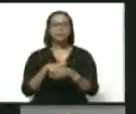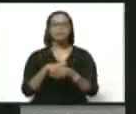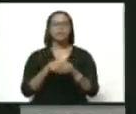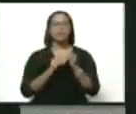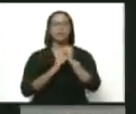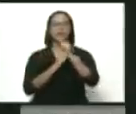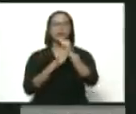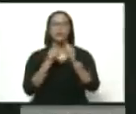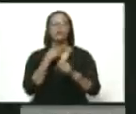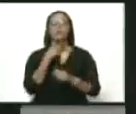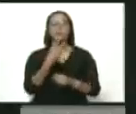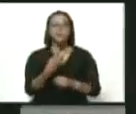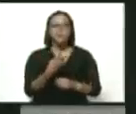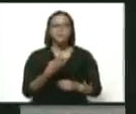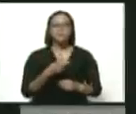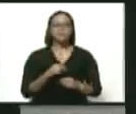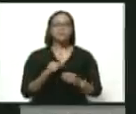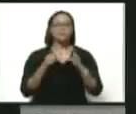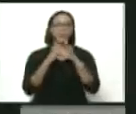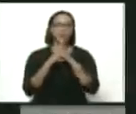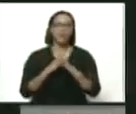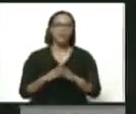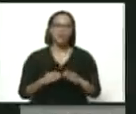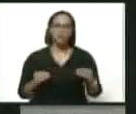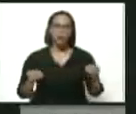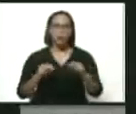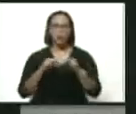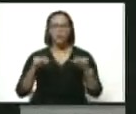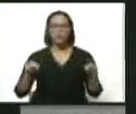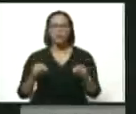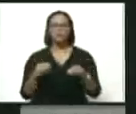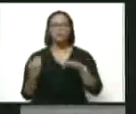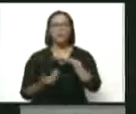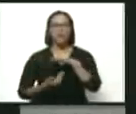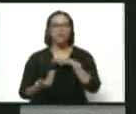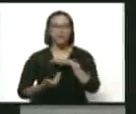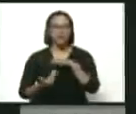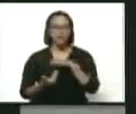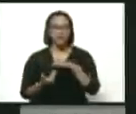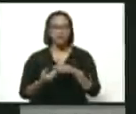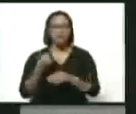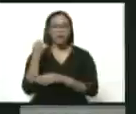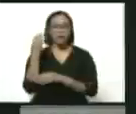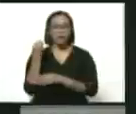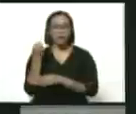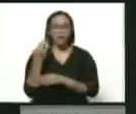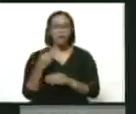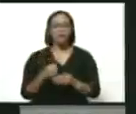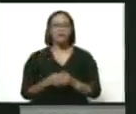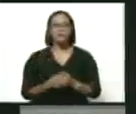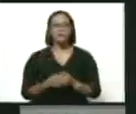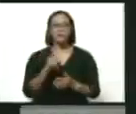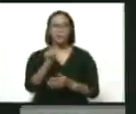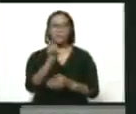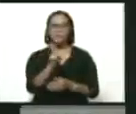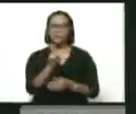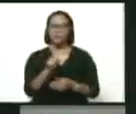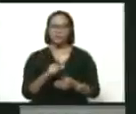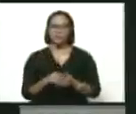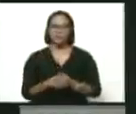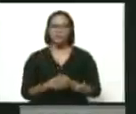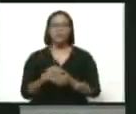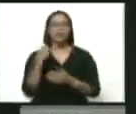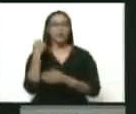las delegadas de todo el territorio y de las bases al Congreso del Partido Socialista Unido de Venezuela,